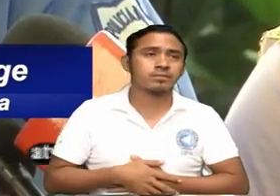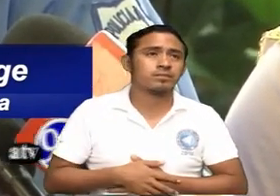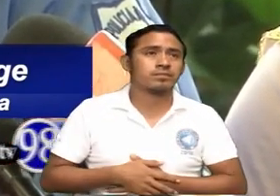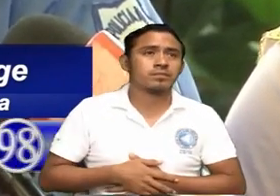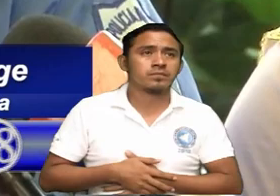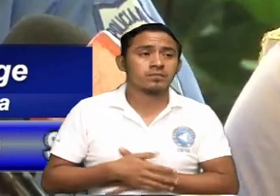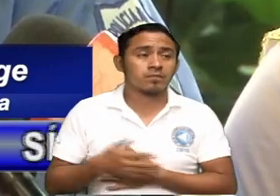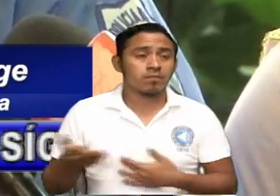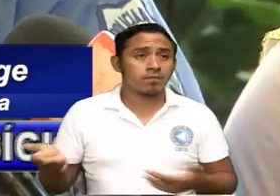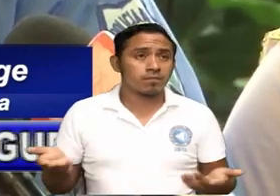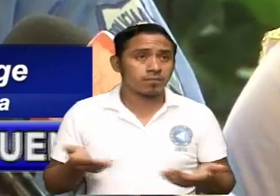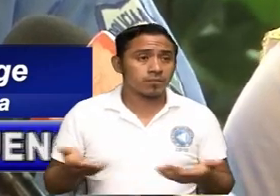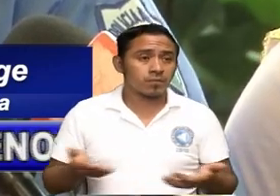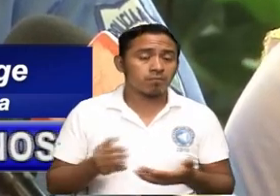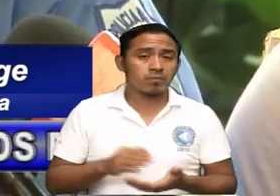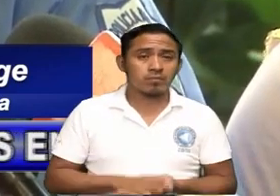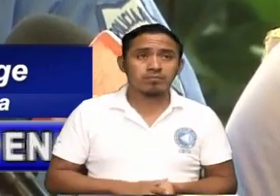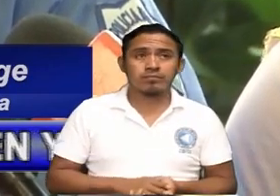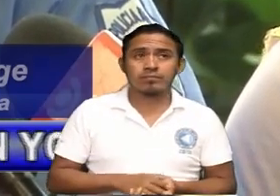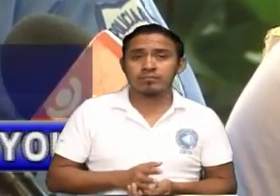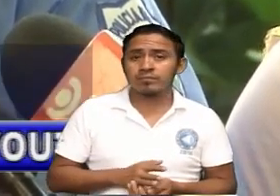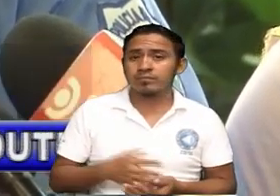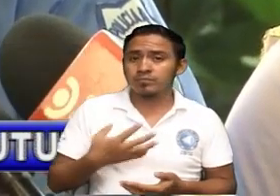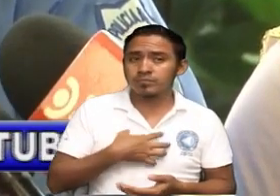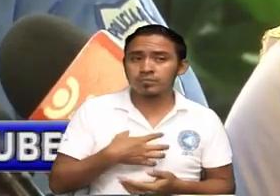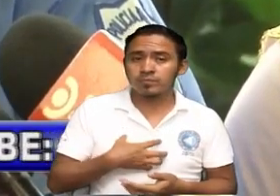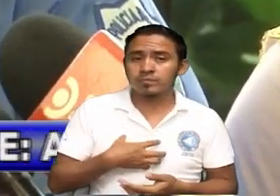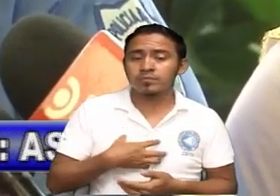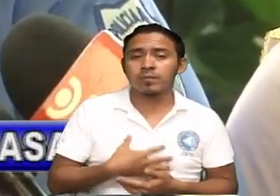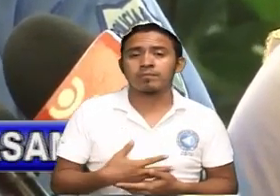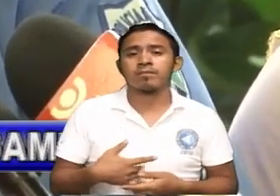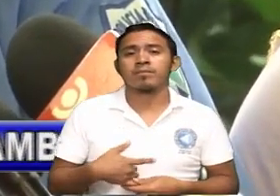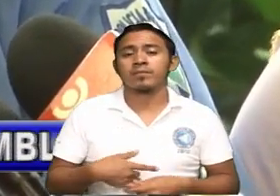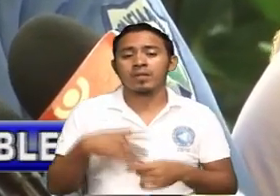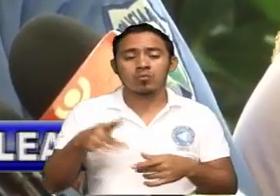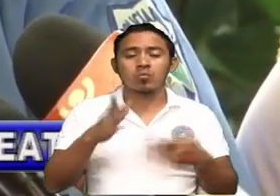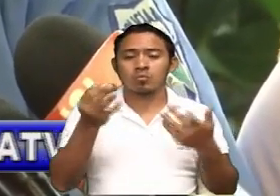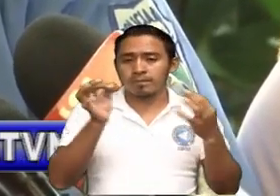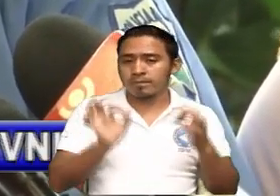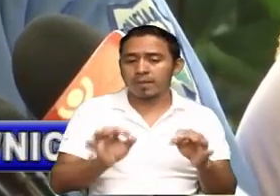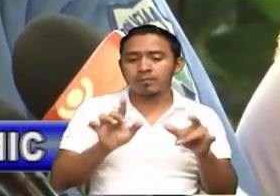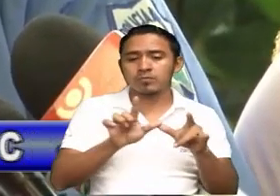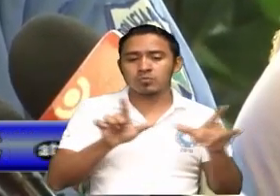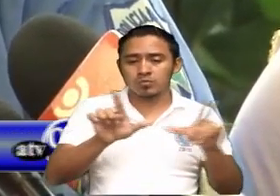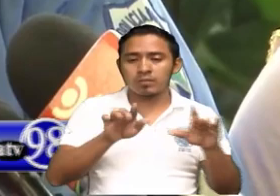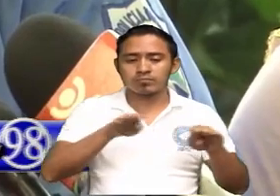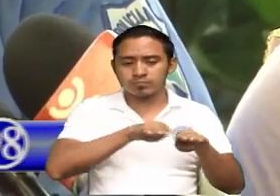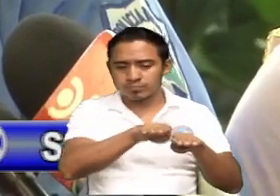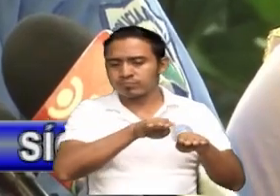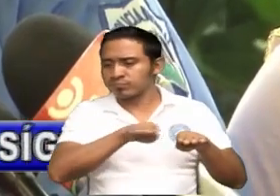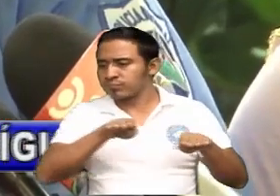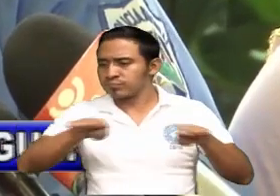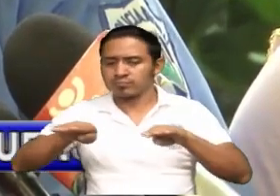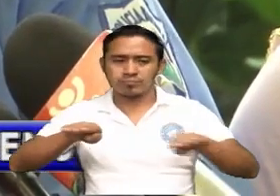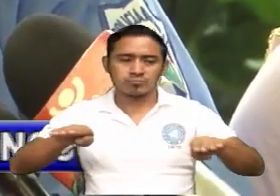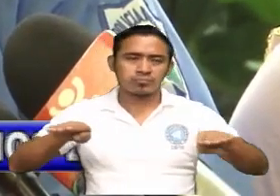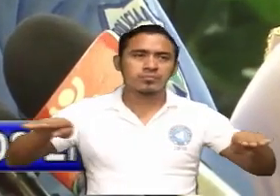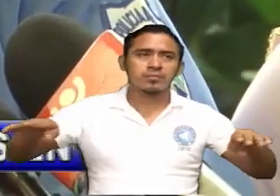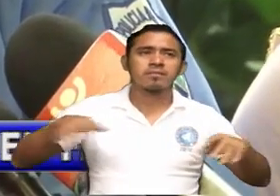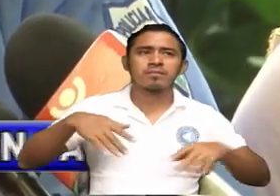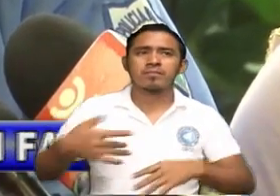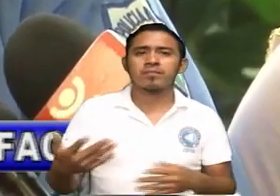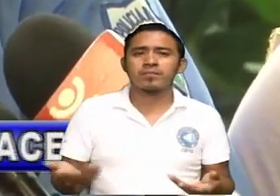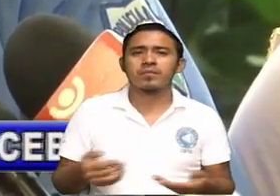que con tiempo suficiente puedan ubicarse en el lugar adecuado para evitar